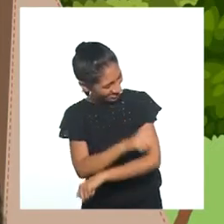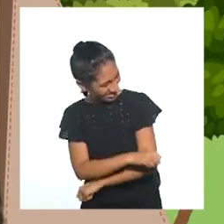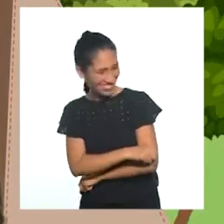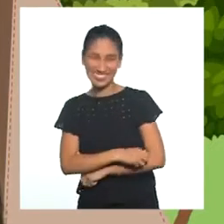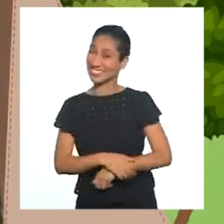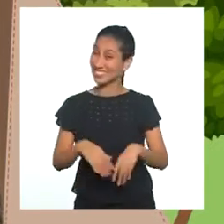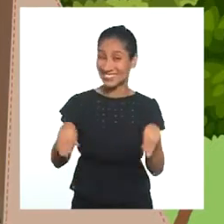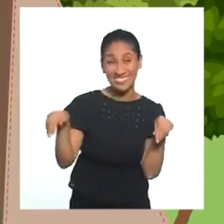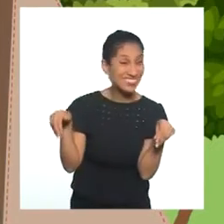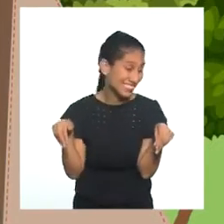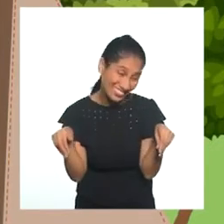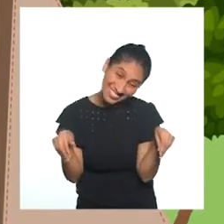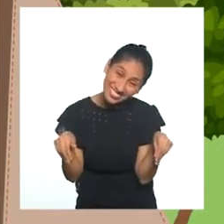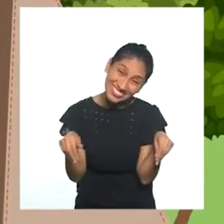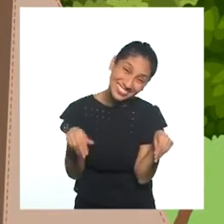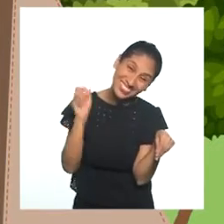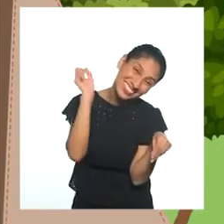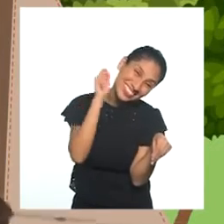¡Claro!